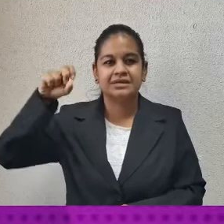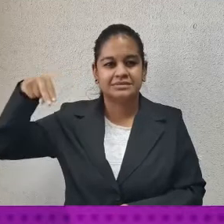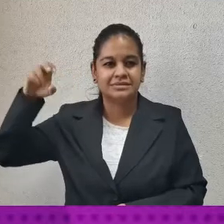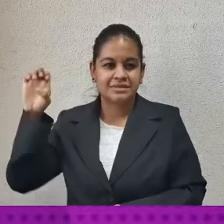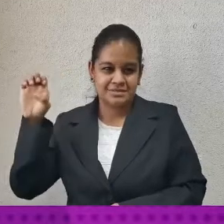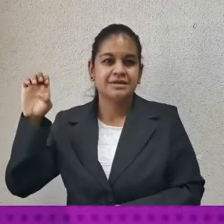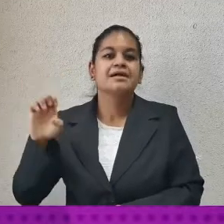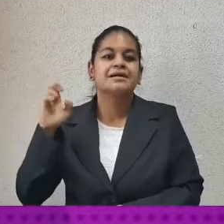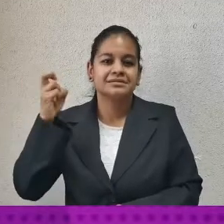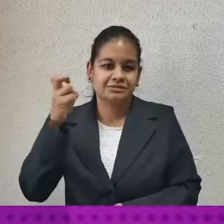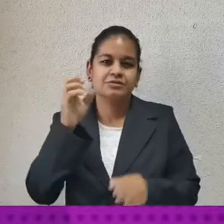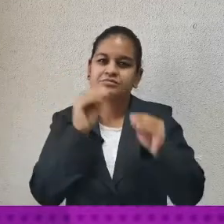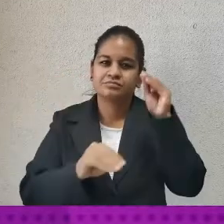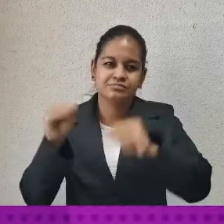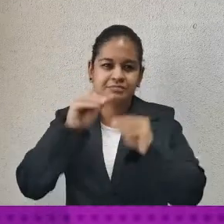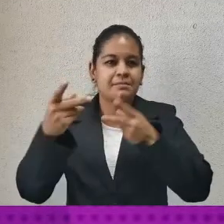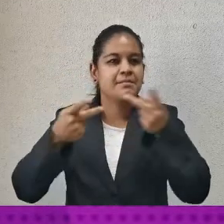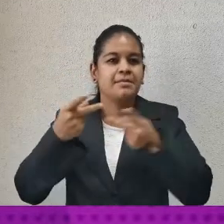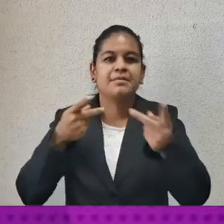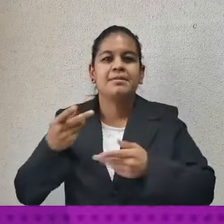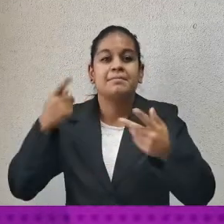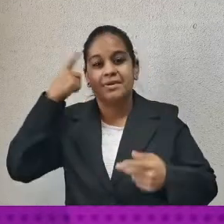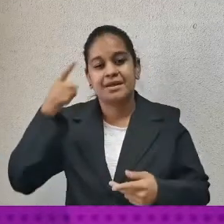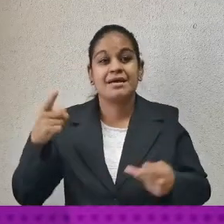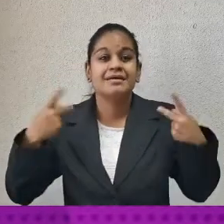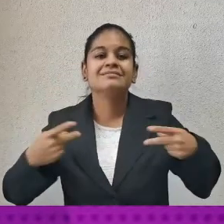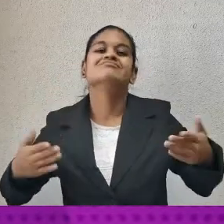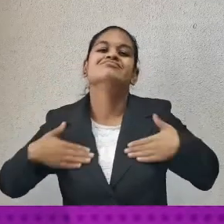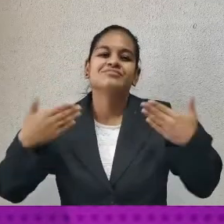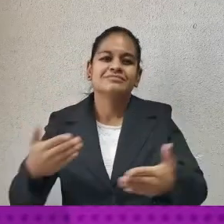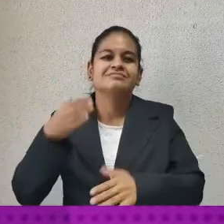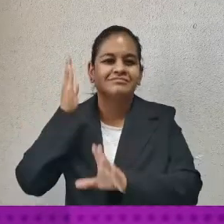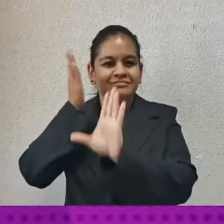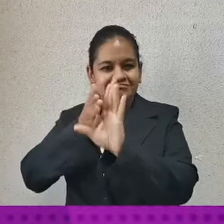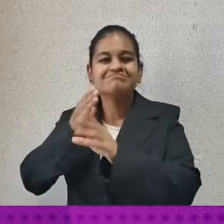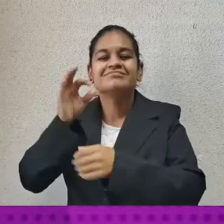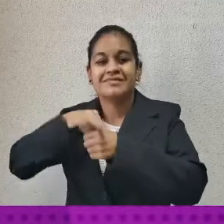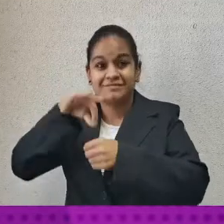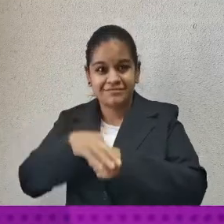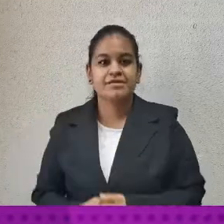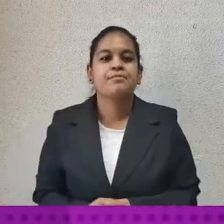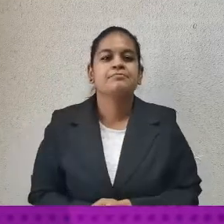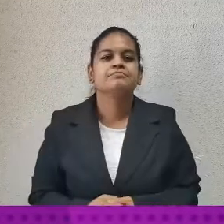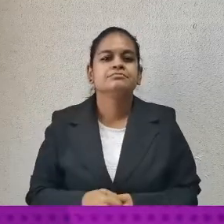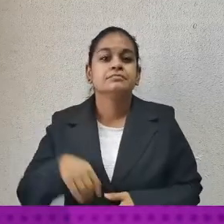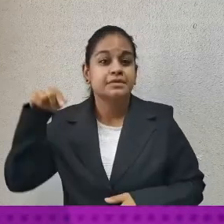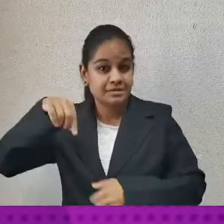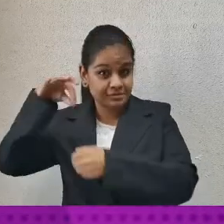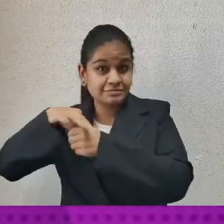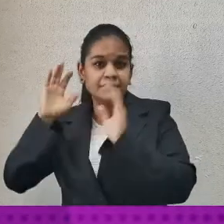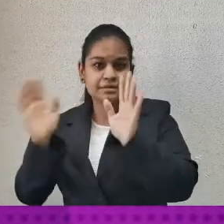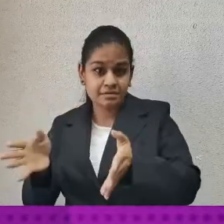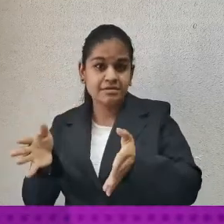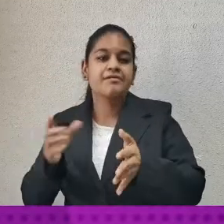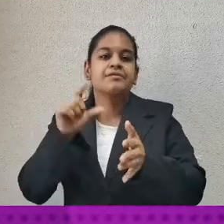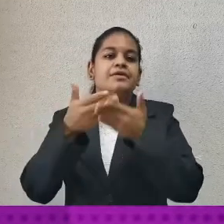emitir su voto el día de la jornada electoral, como lo acaban de hacer. Una vez que concluye la etapa de la jornada electoral, como bien